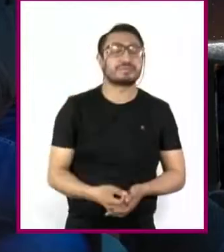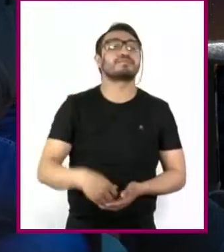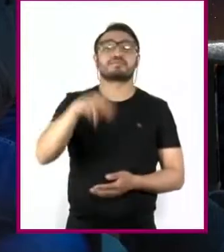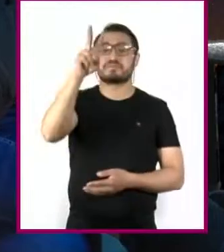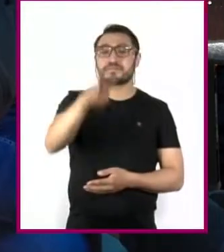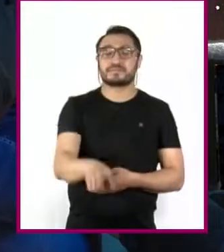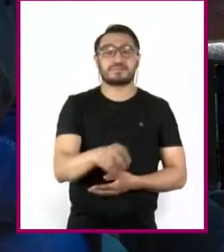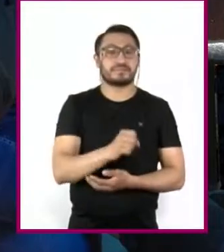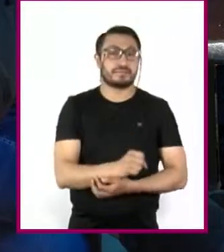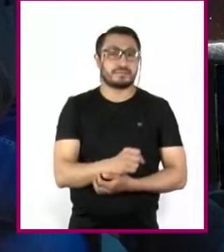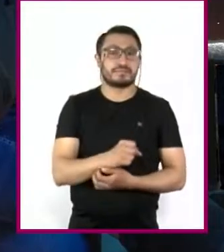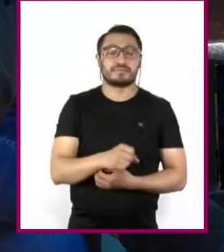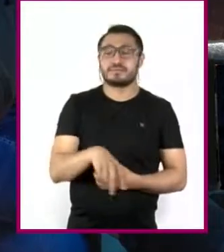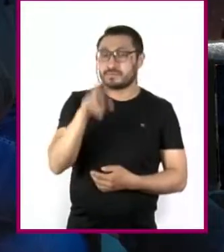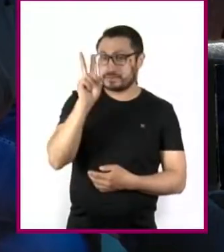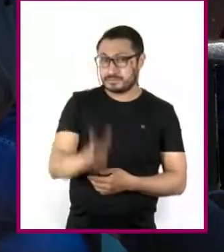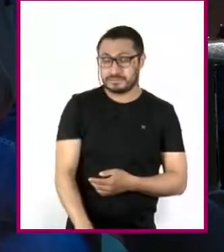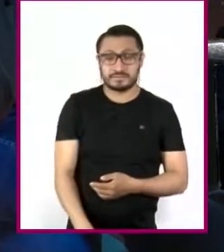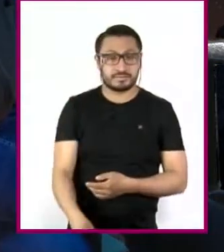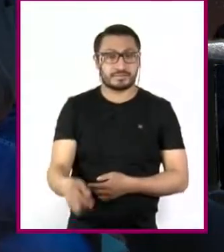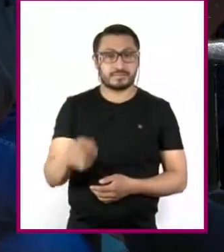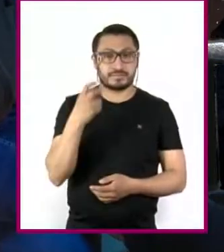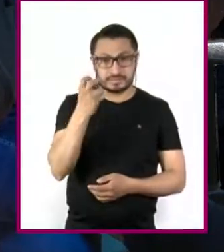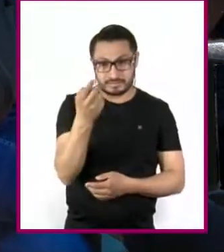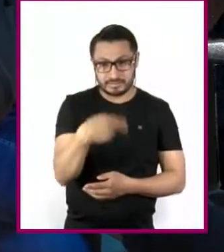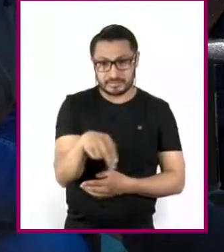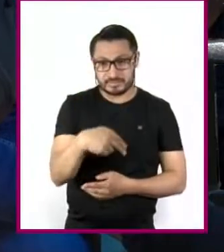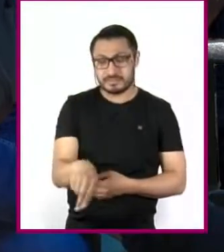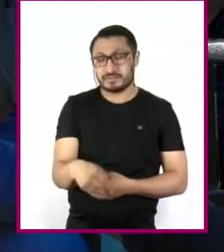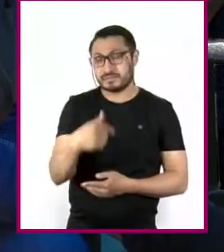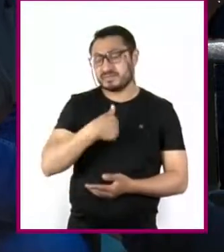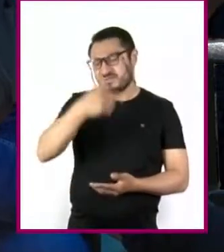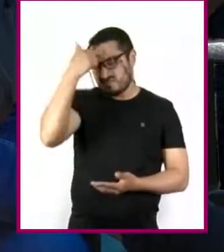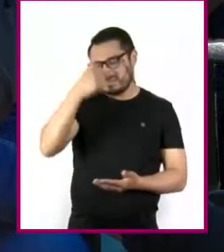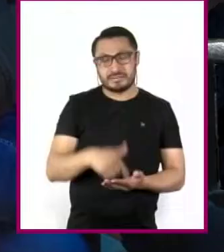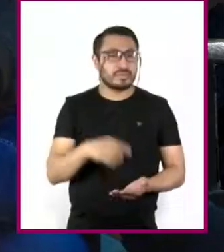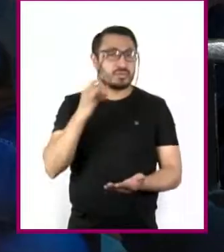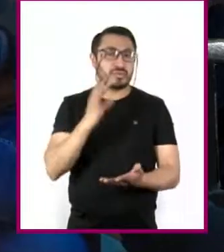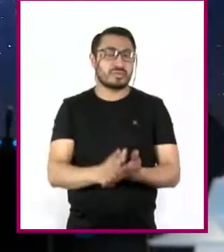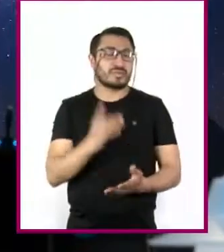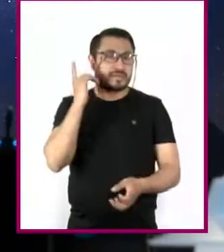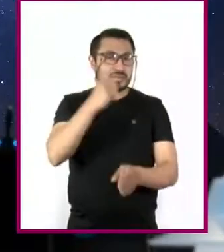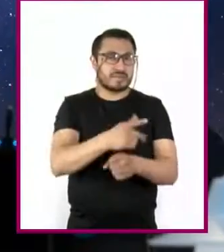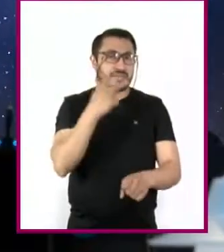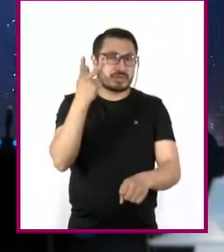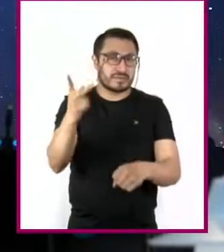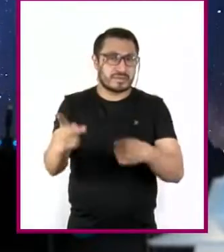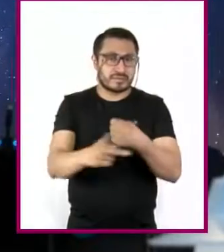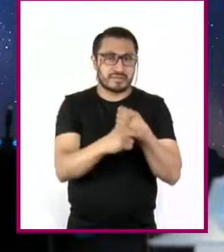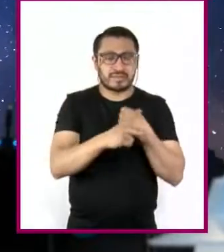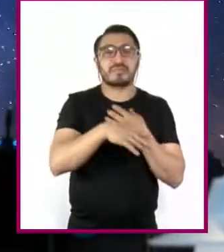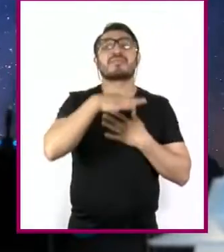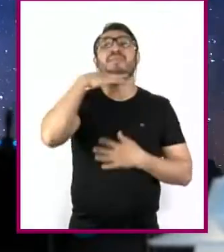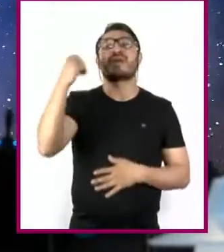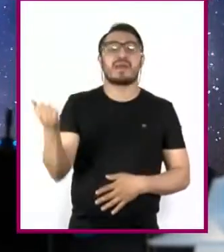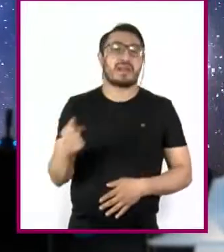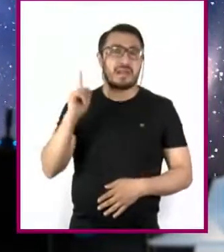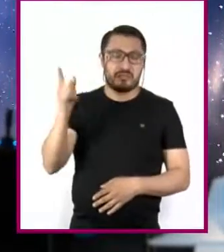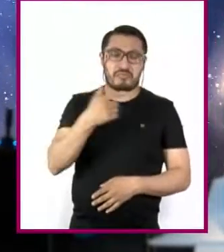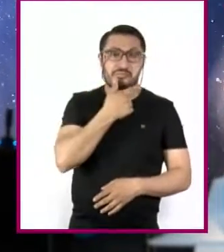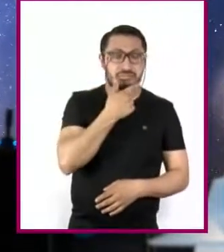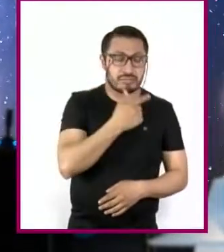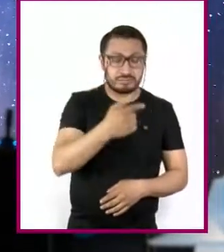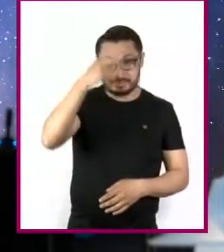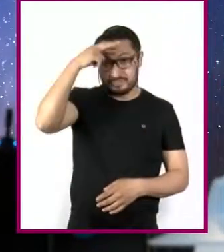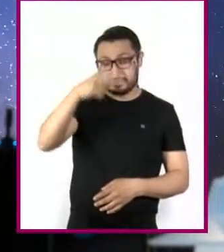Cierto. La neta es que por el nombre me sonaba algo que solo encontraría en países como Alemania y Reino Unido. Ya veo